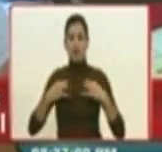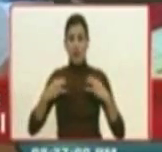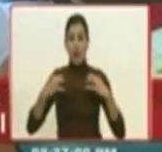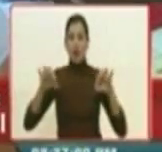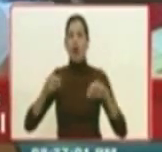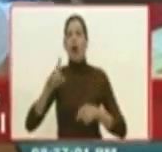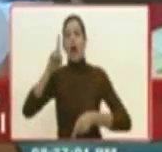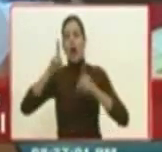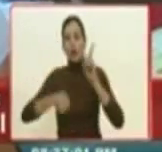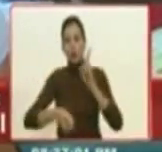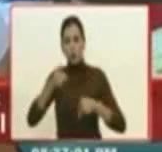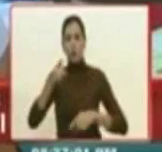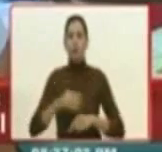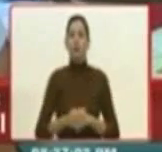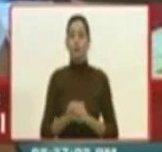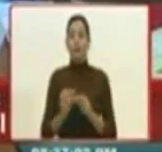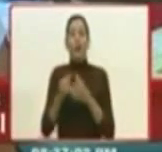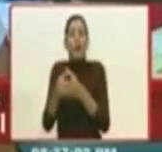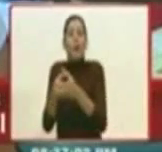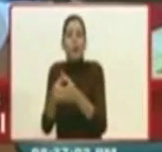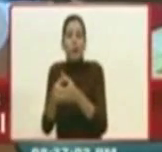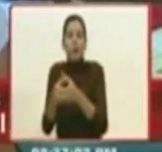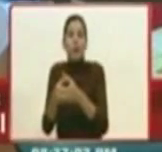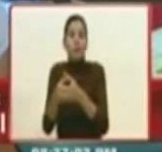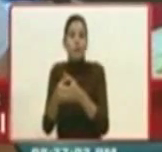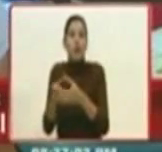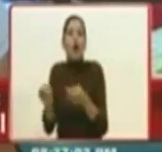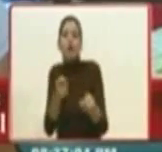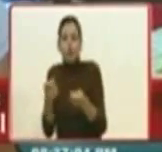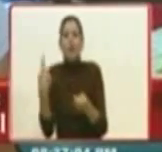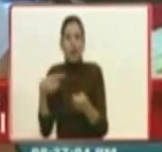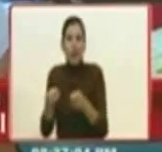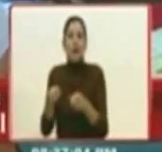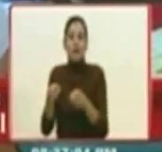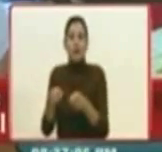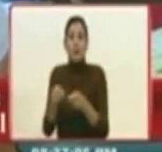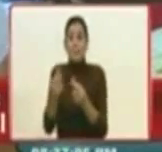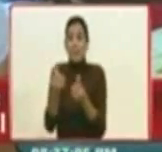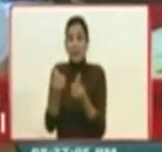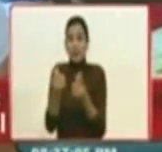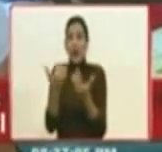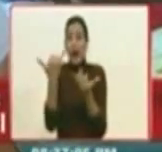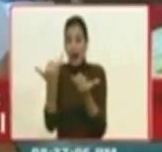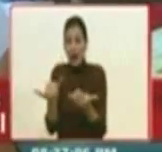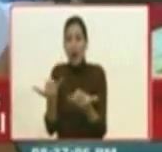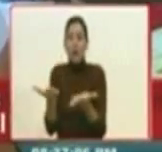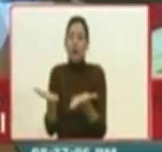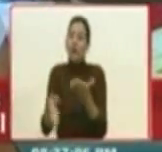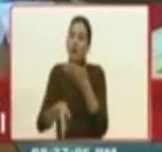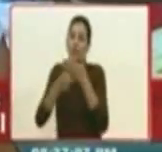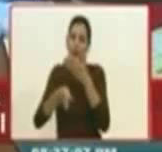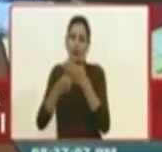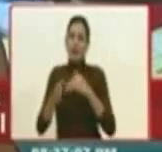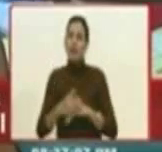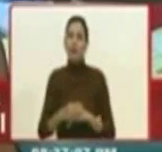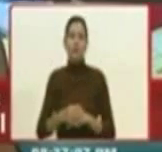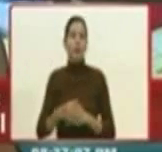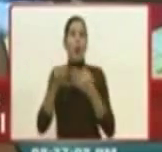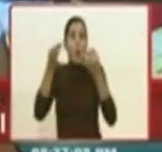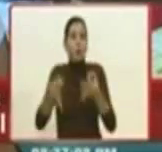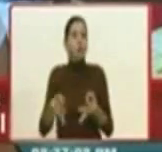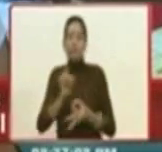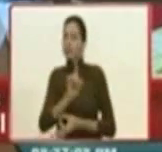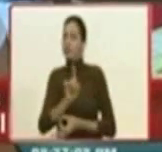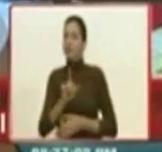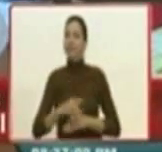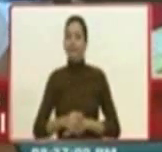manera hay algún oligopolio dentro del territorio nacional, donde los precios hasta los momentos no vienen siendo